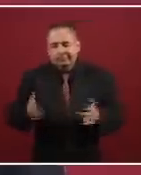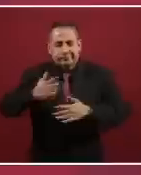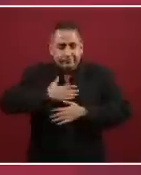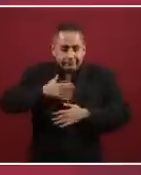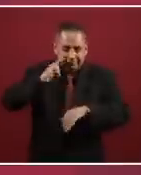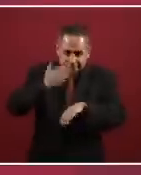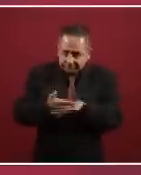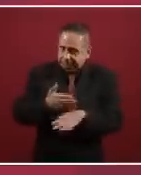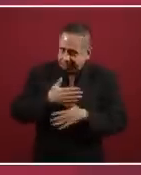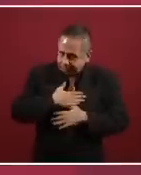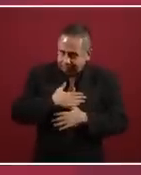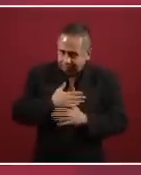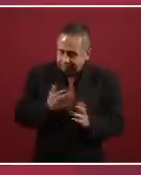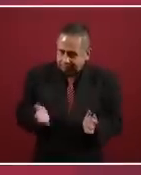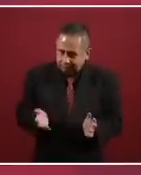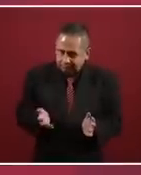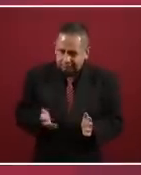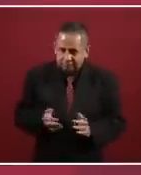tareas.